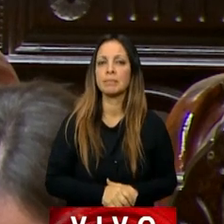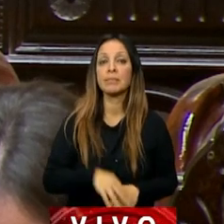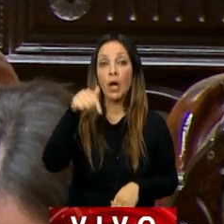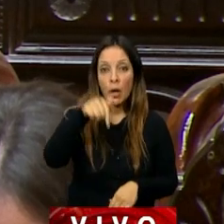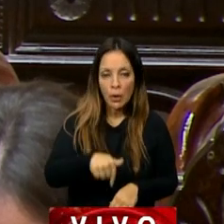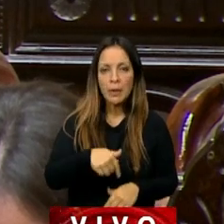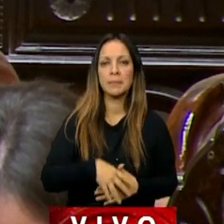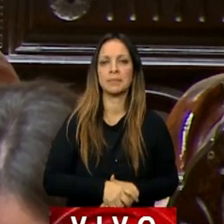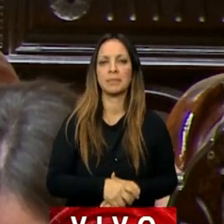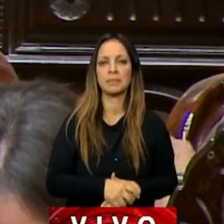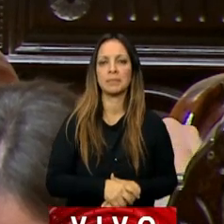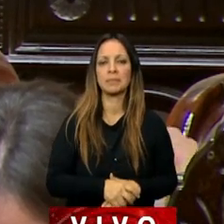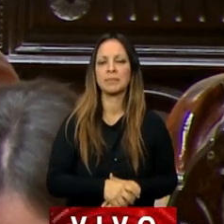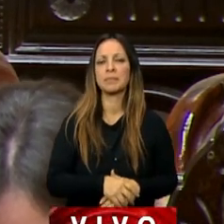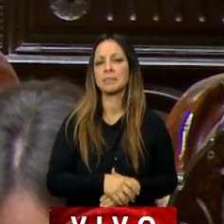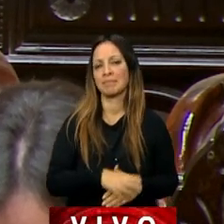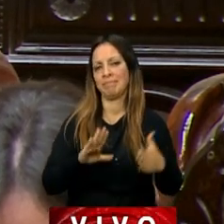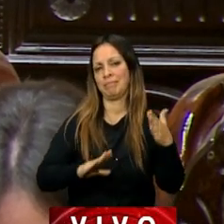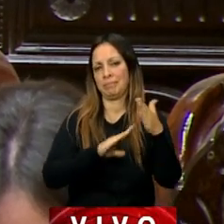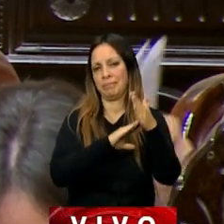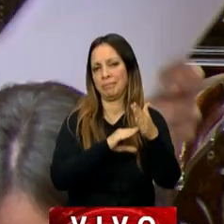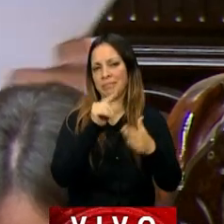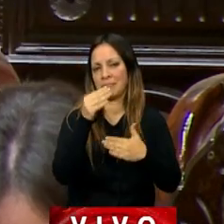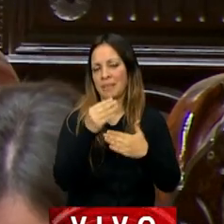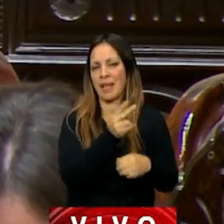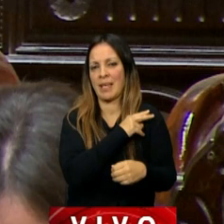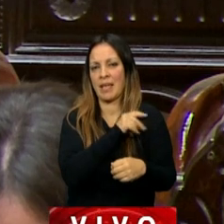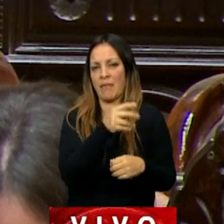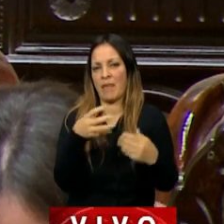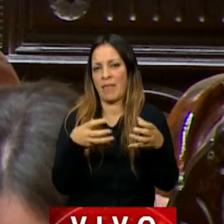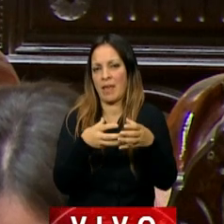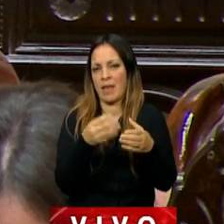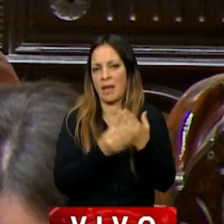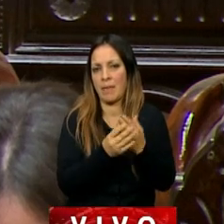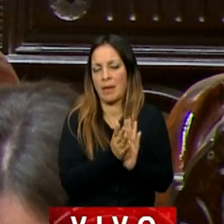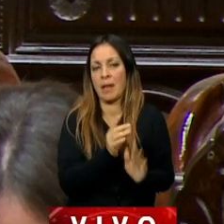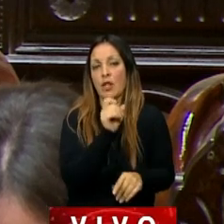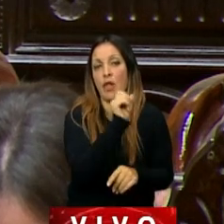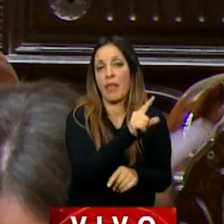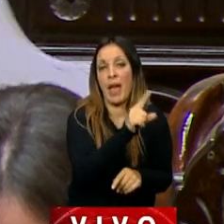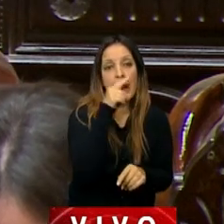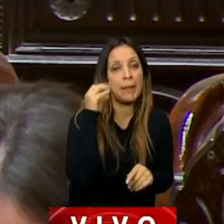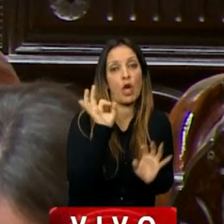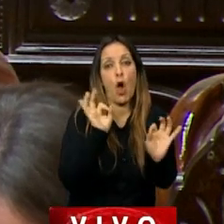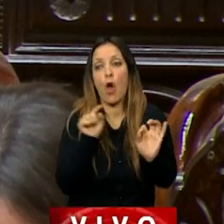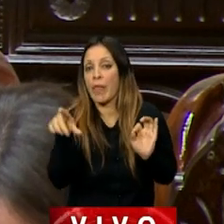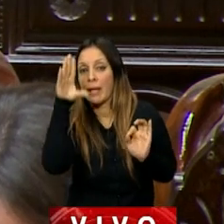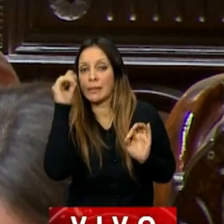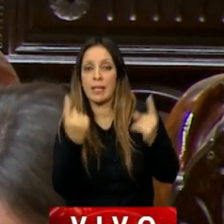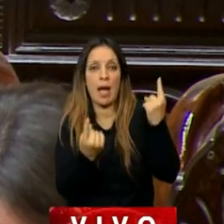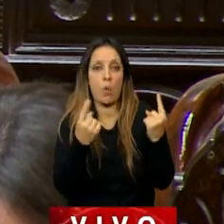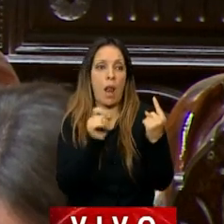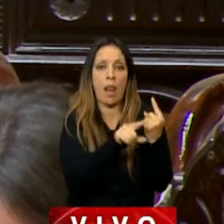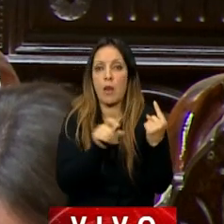Hoy, nuestro jefe de gabinete o el jefe de gabinete de Alberto o de Cristina, no sé cuál de los